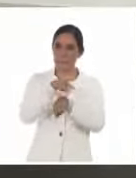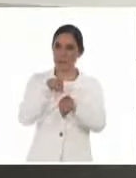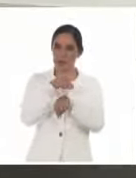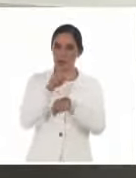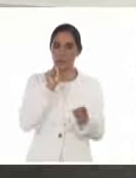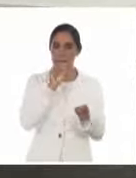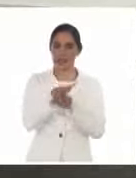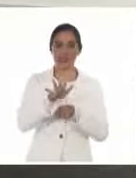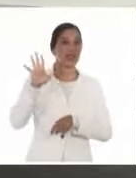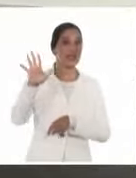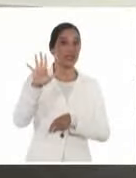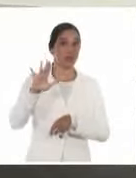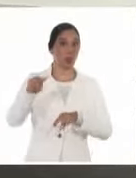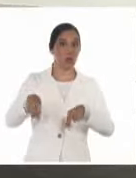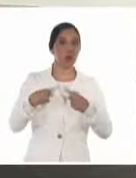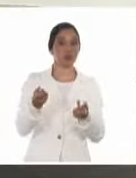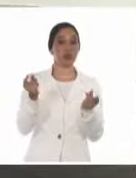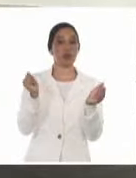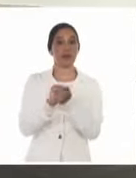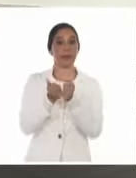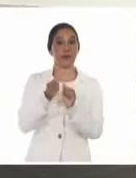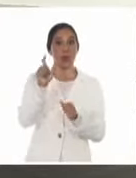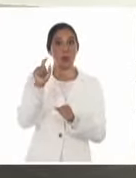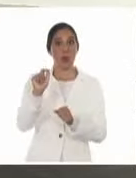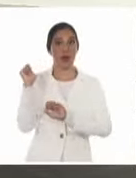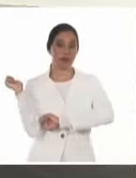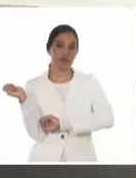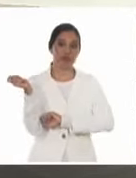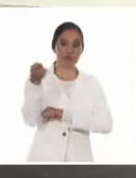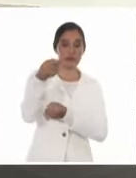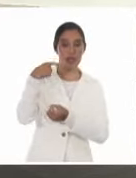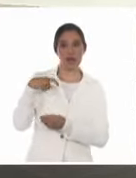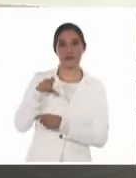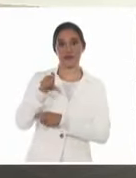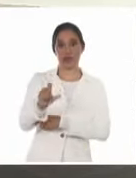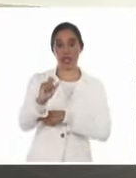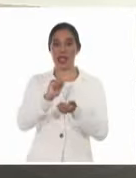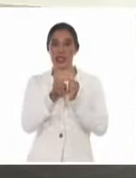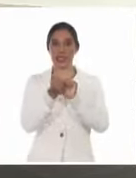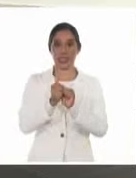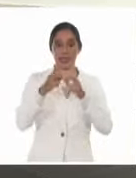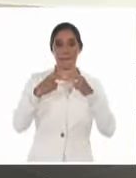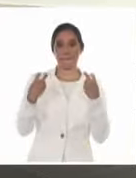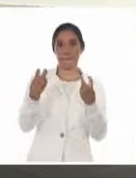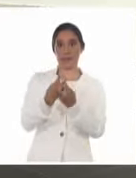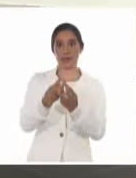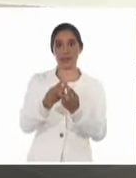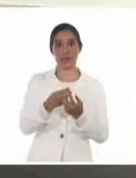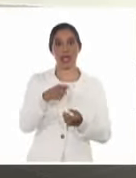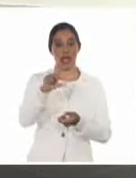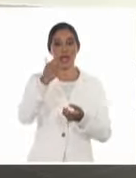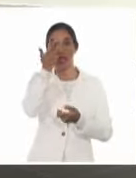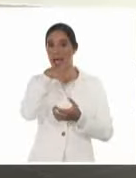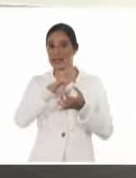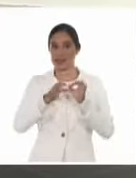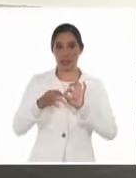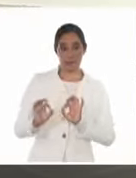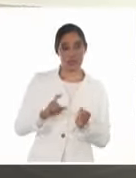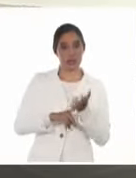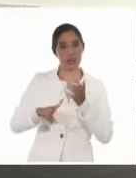quinto juego de la gran final de la Liga Élite del Béisbol Cubano en el Estadio 26 de Julio de Artemisa. Hoy miles